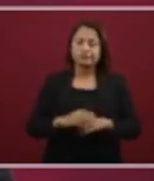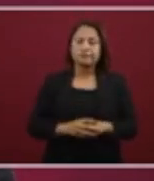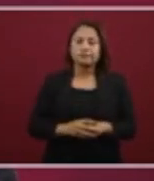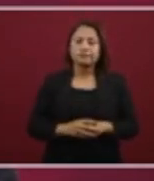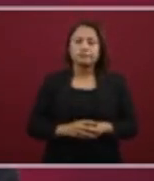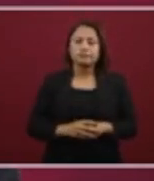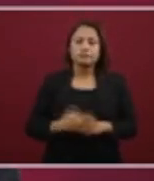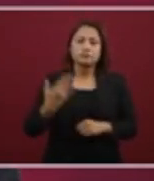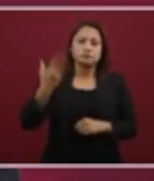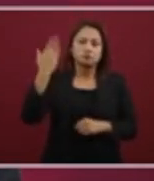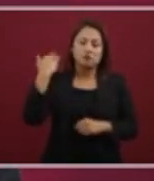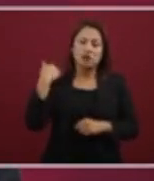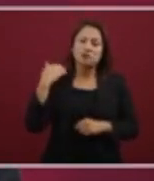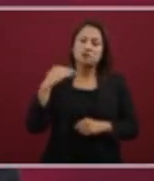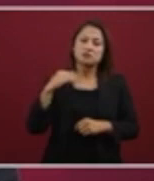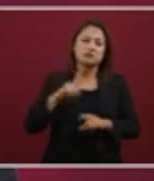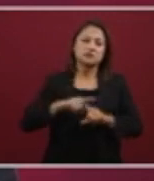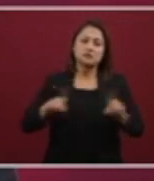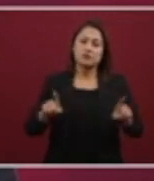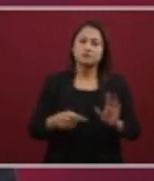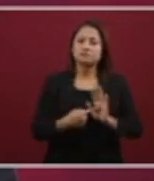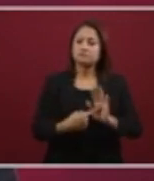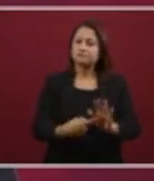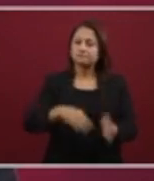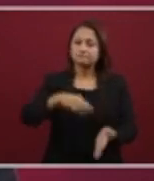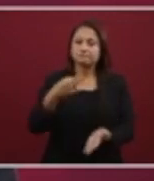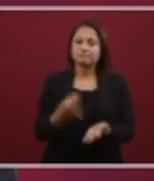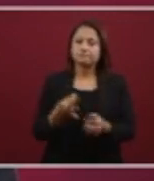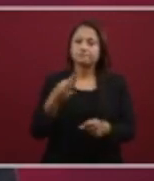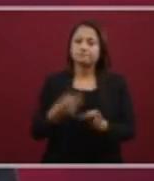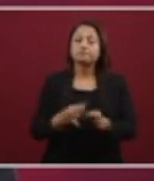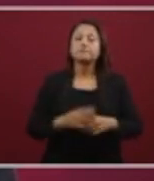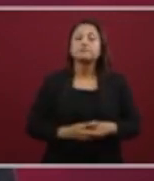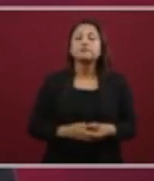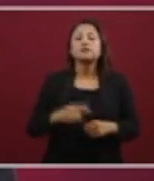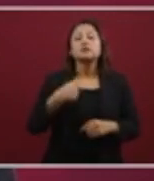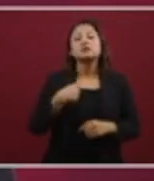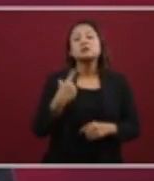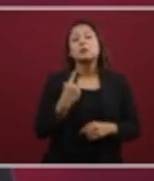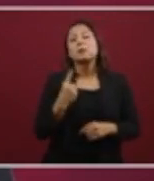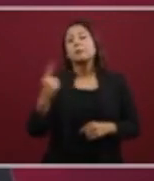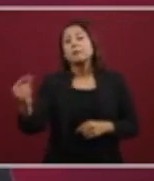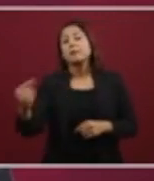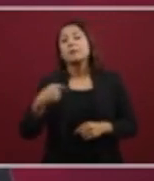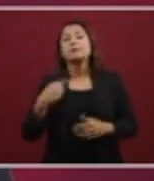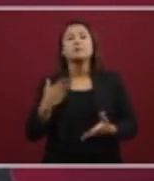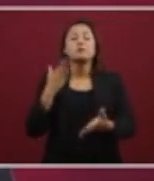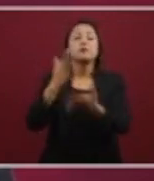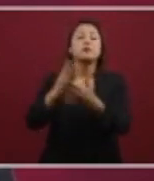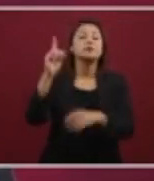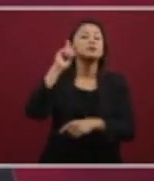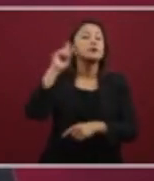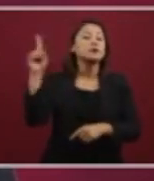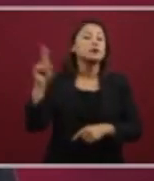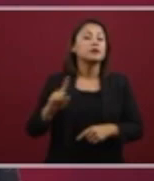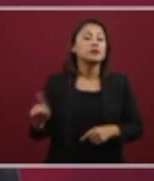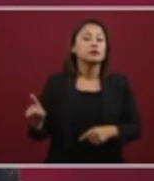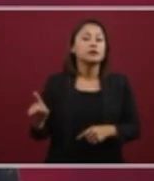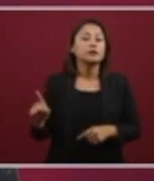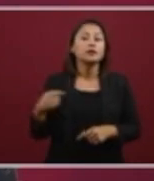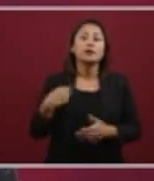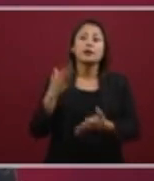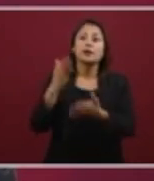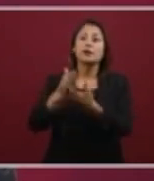queda de manifiesto. Me tengo que ir porque voy a Zacatecas, voy a